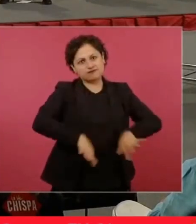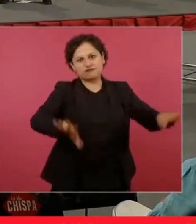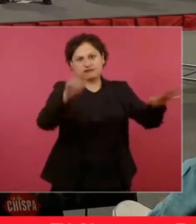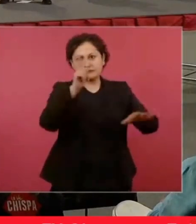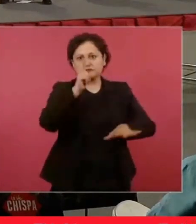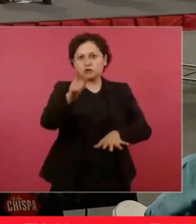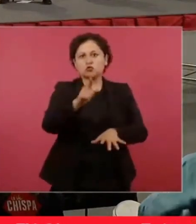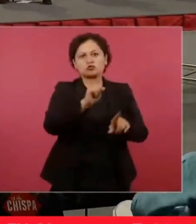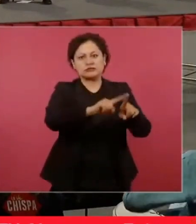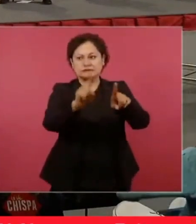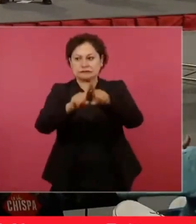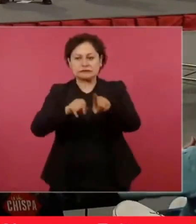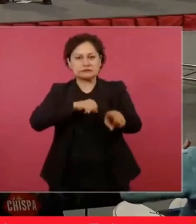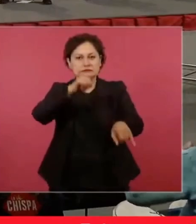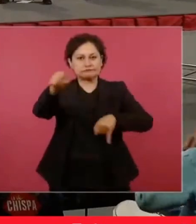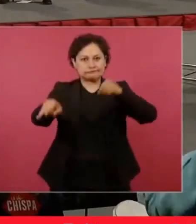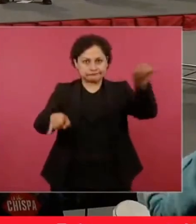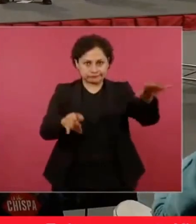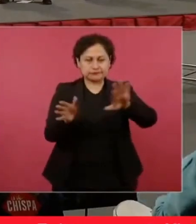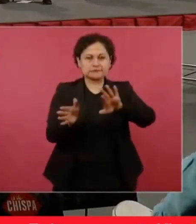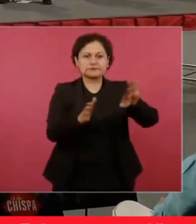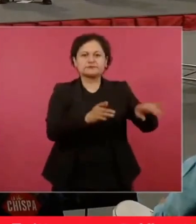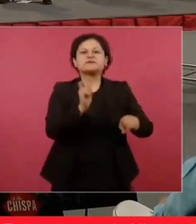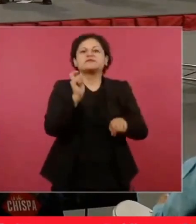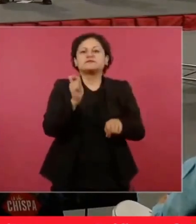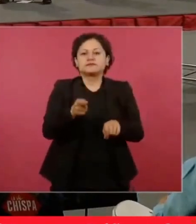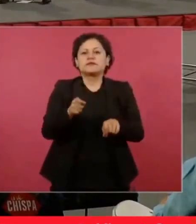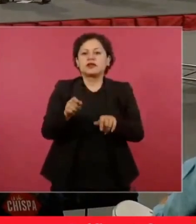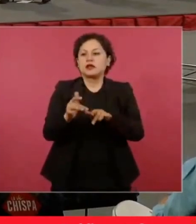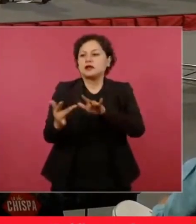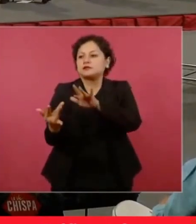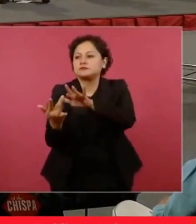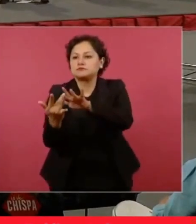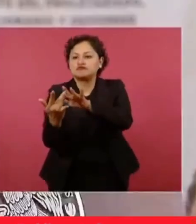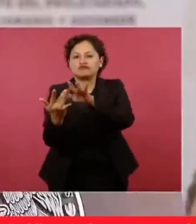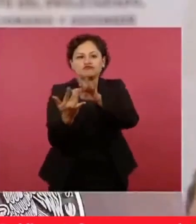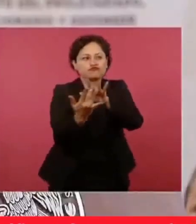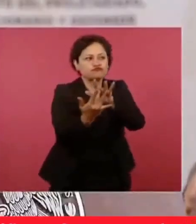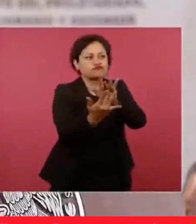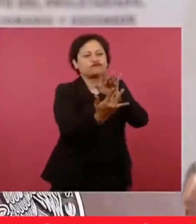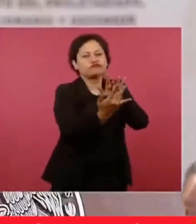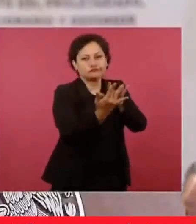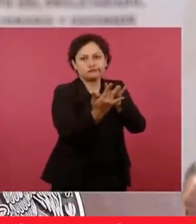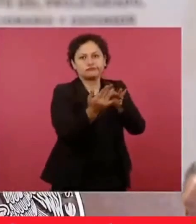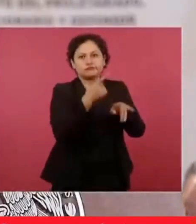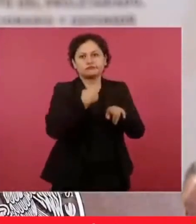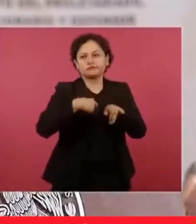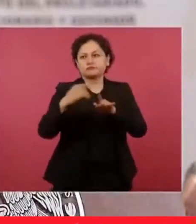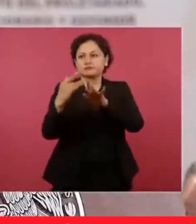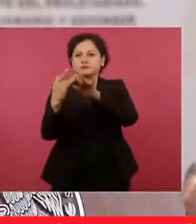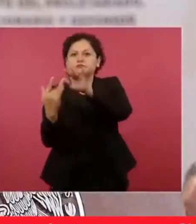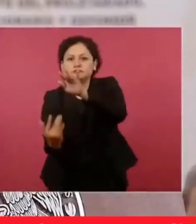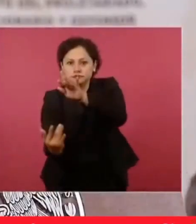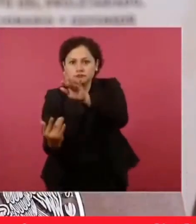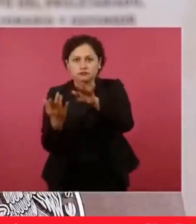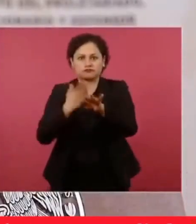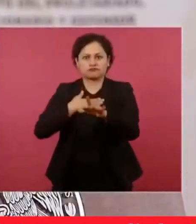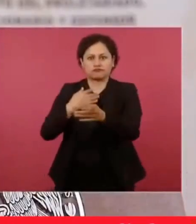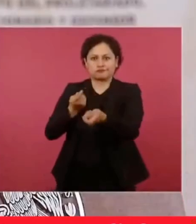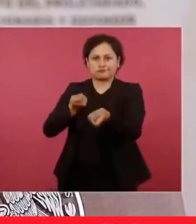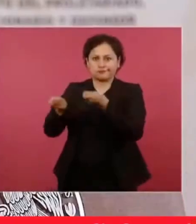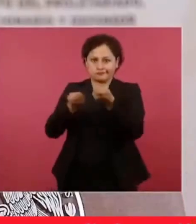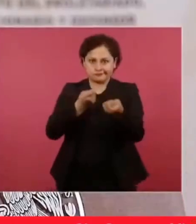ejecución consiste en llevar a cabo interrupciones, pero de manera controlada y escalonada. ¿Qué significa